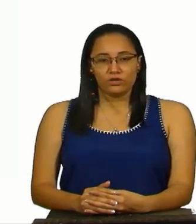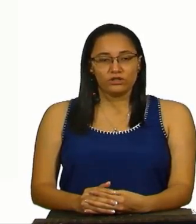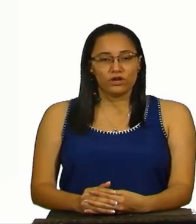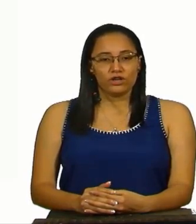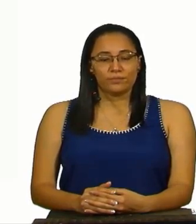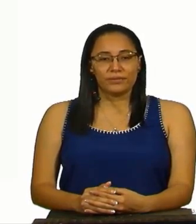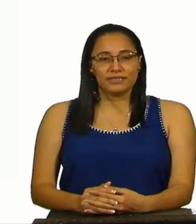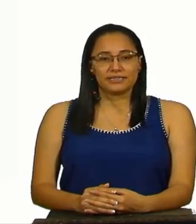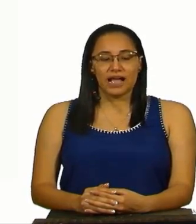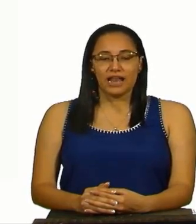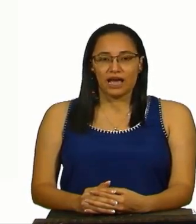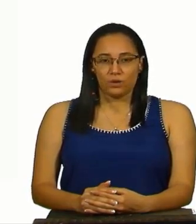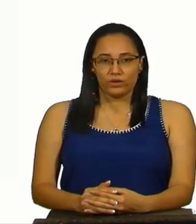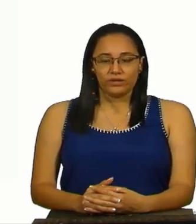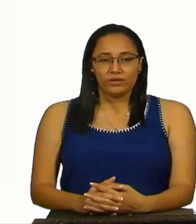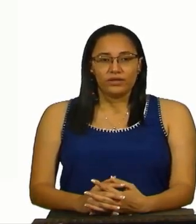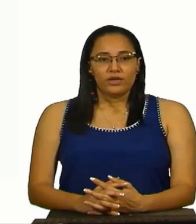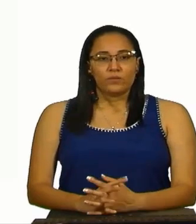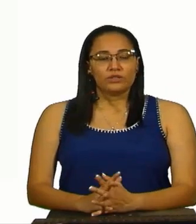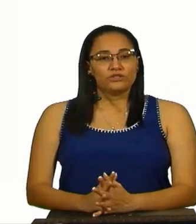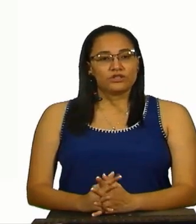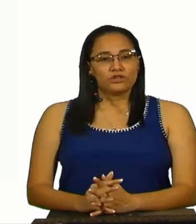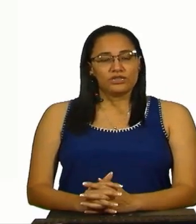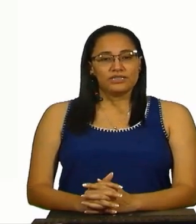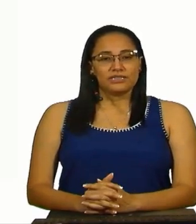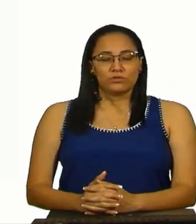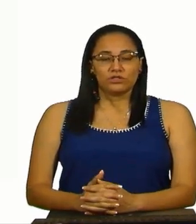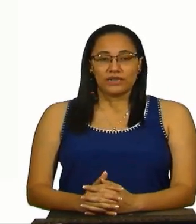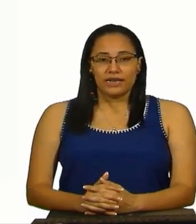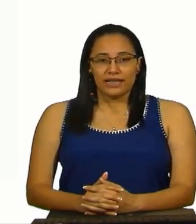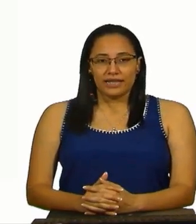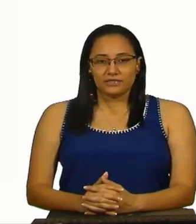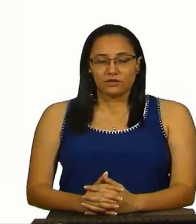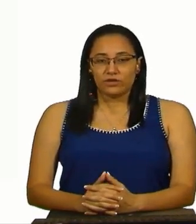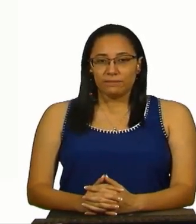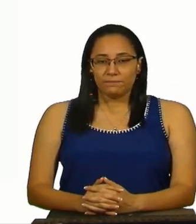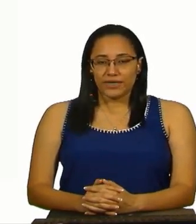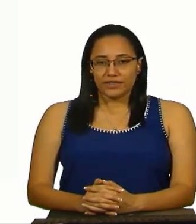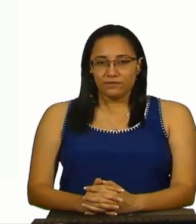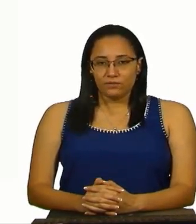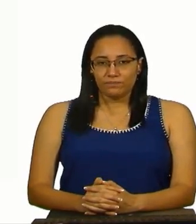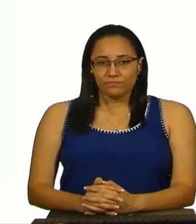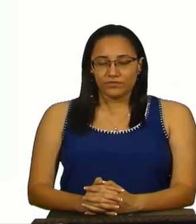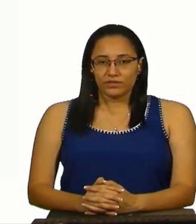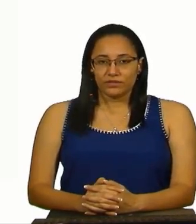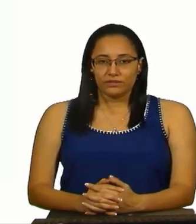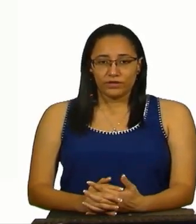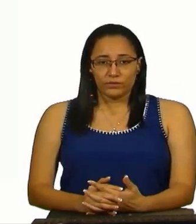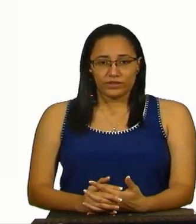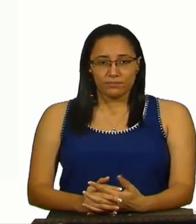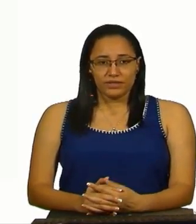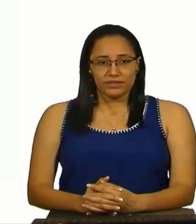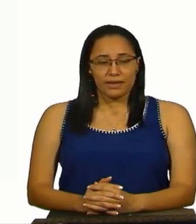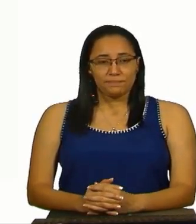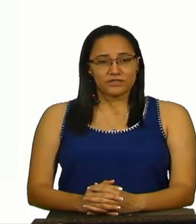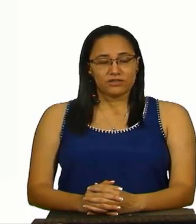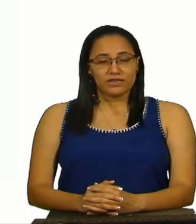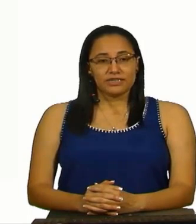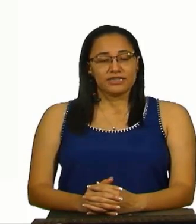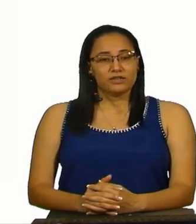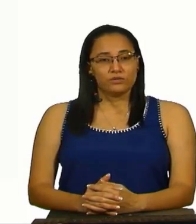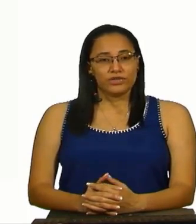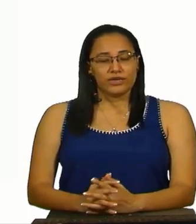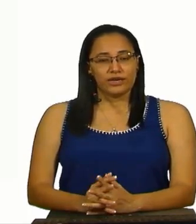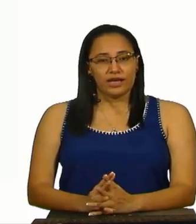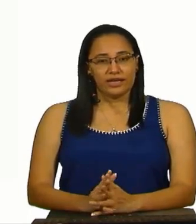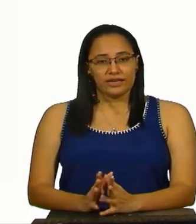It no longer means allowed. Cuando nosotros utilizamos let con el imperativo, frecuentemente la persona